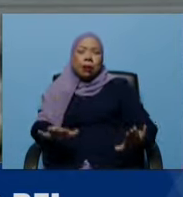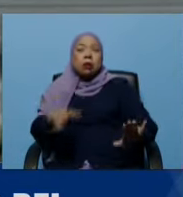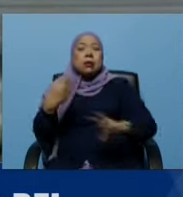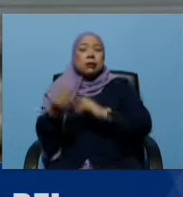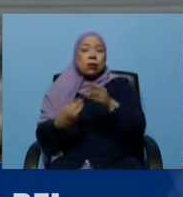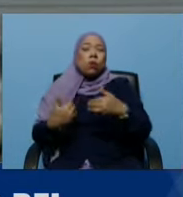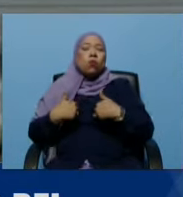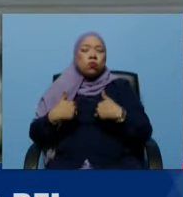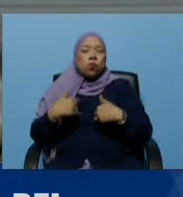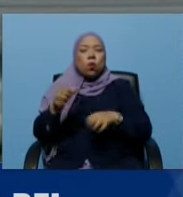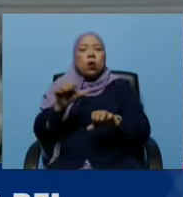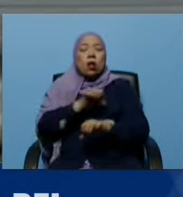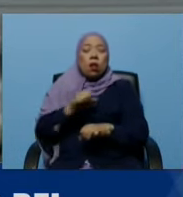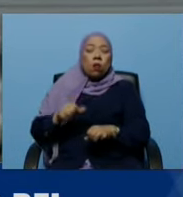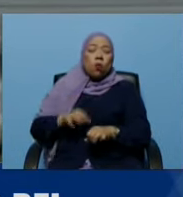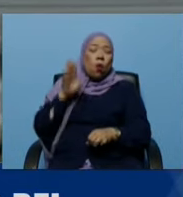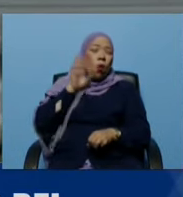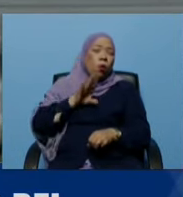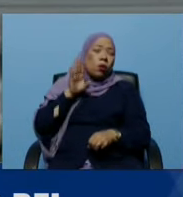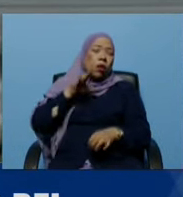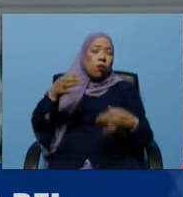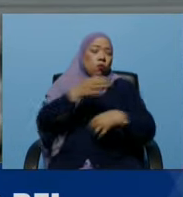Hicieron daño los sectores fascistas.